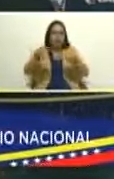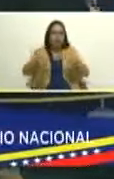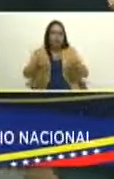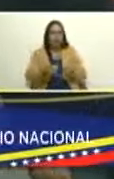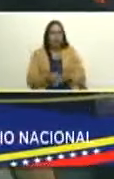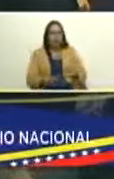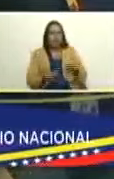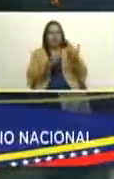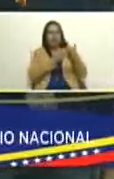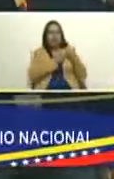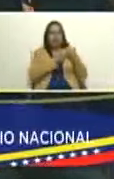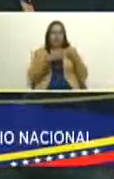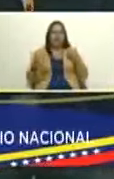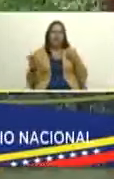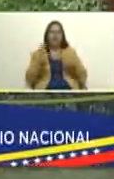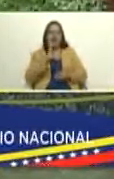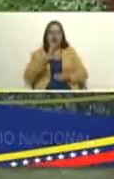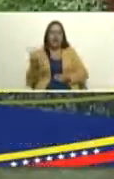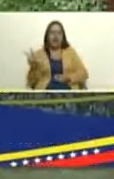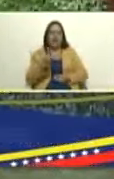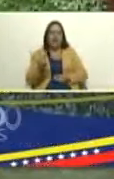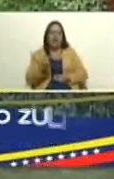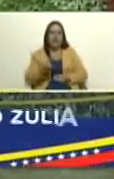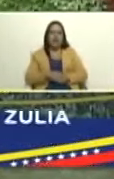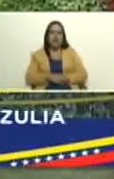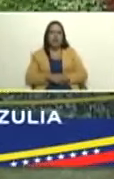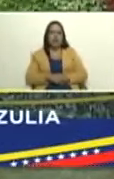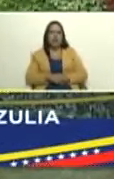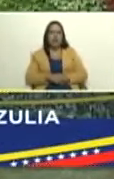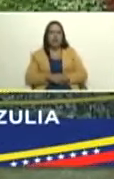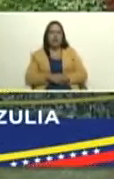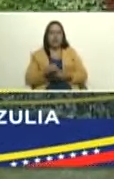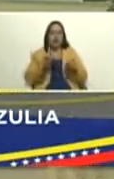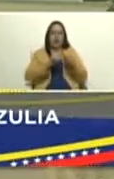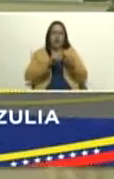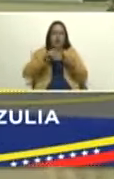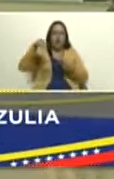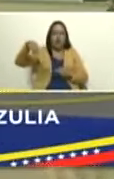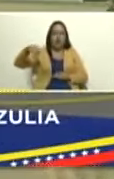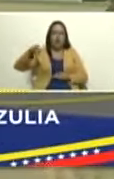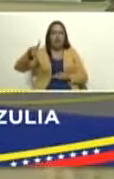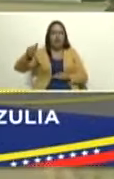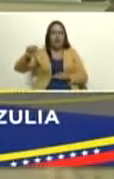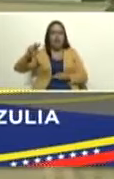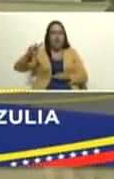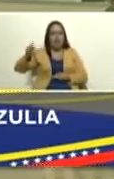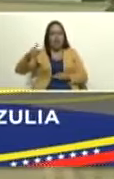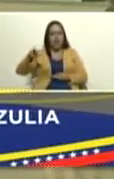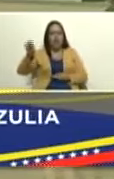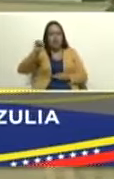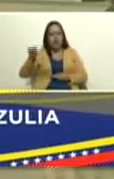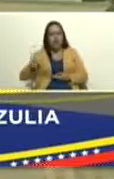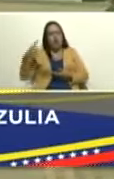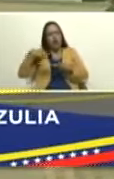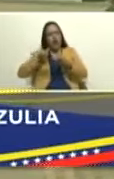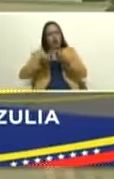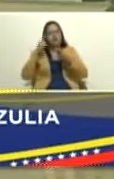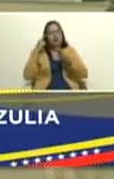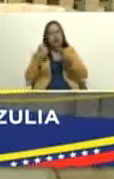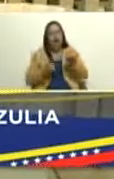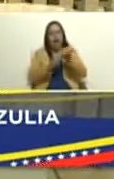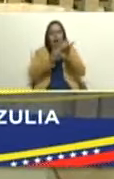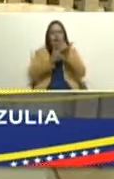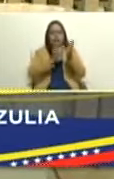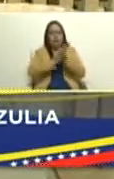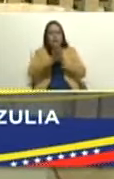del Banco de Venezuela, Milagros Graterol, y Mayrelín Vera, que es nuestra emprendedora beneficiaria del día de hoy. Desde